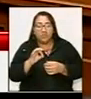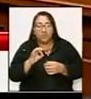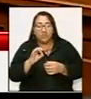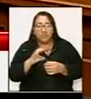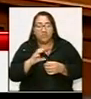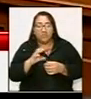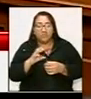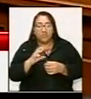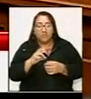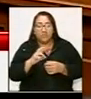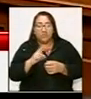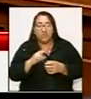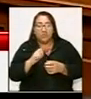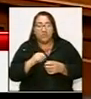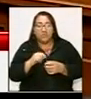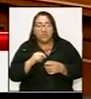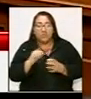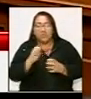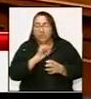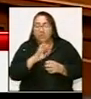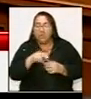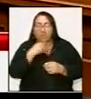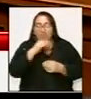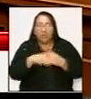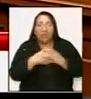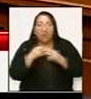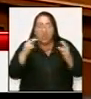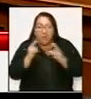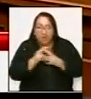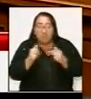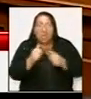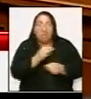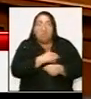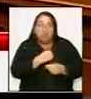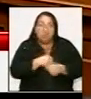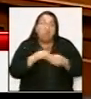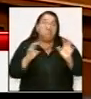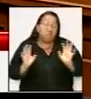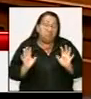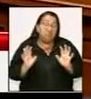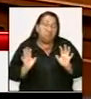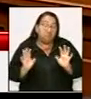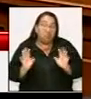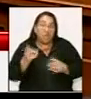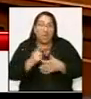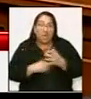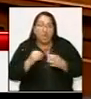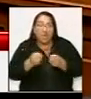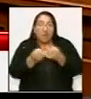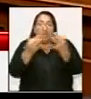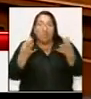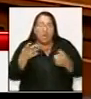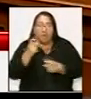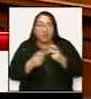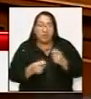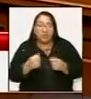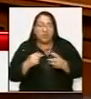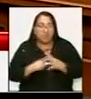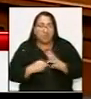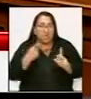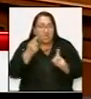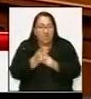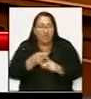emergencia mujer, pero detectó bien el Ministerio de que en realidad la mayoría de víctimas se dirigen